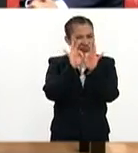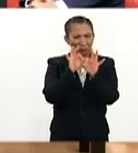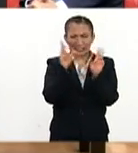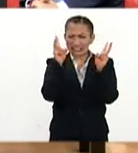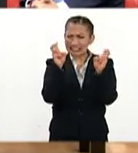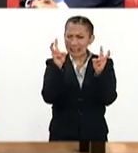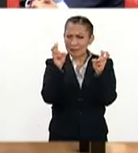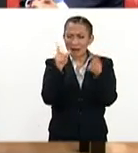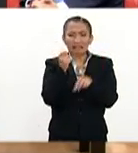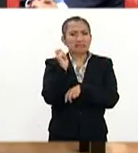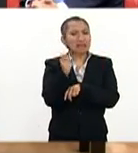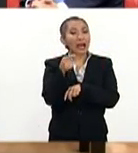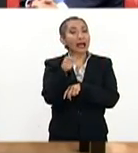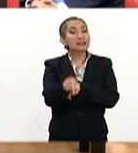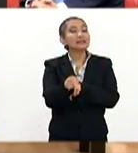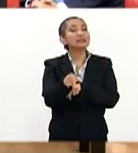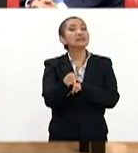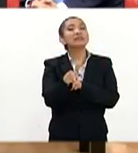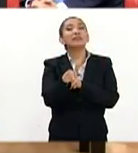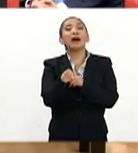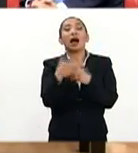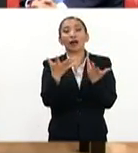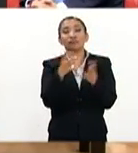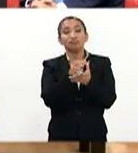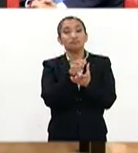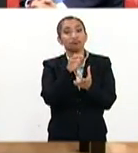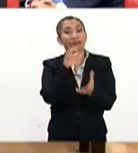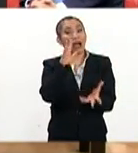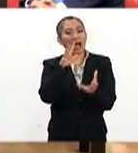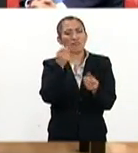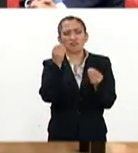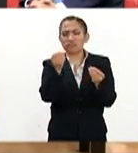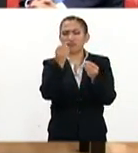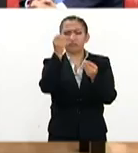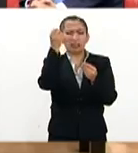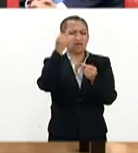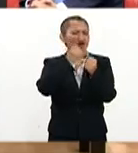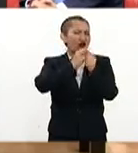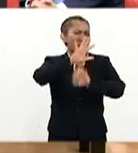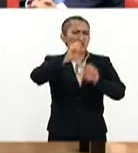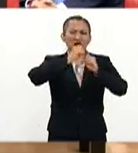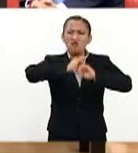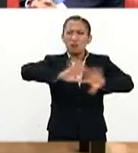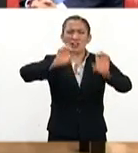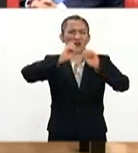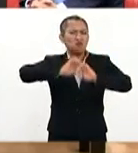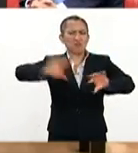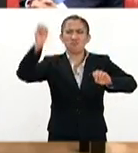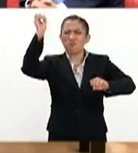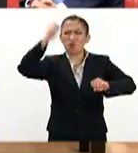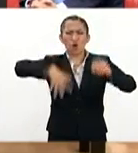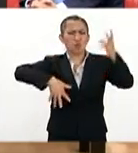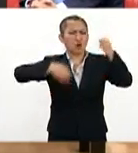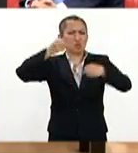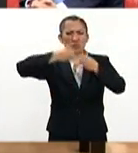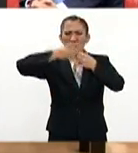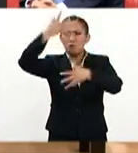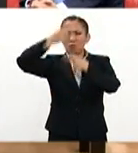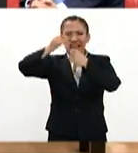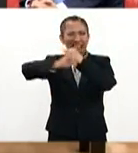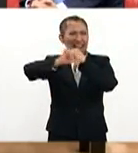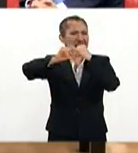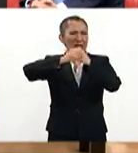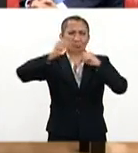muy interesante, que es una gran cantidad de información, sobre todo que se da a través de las